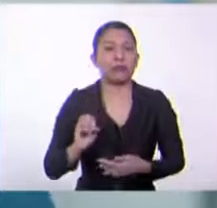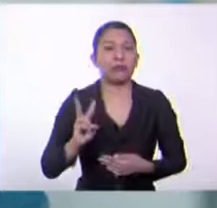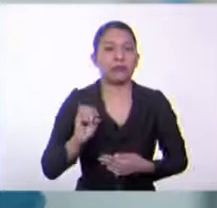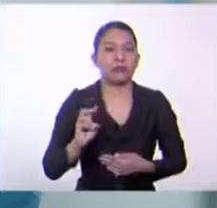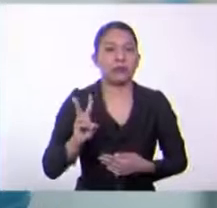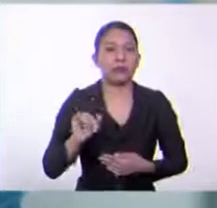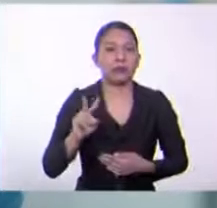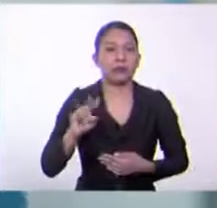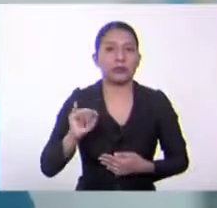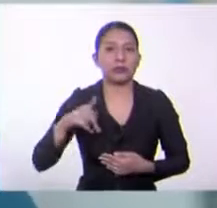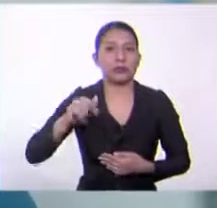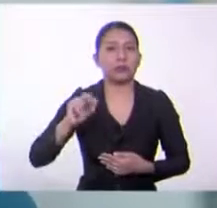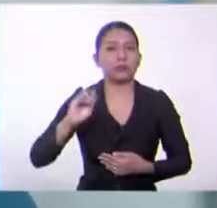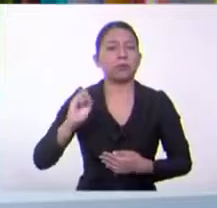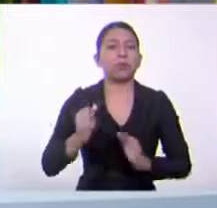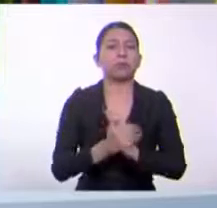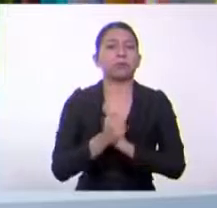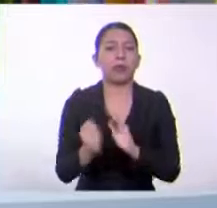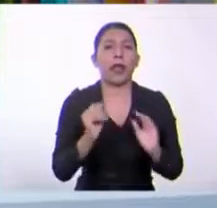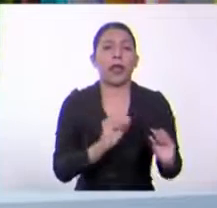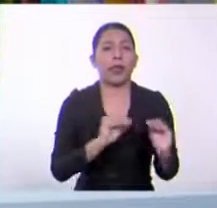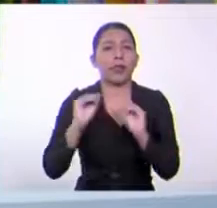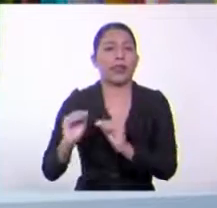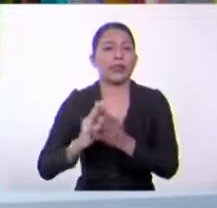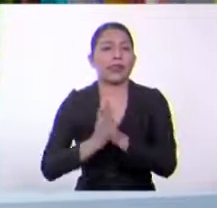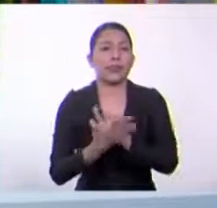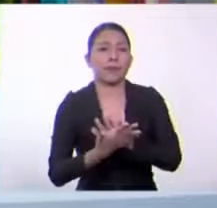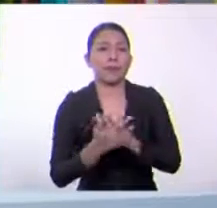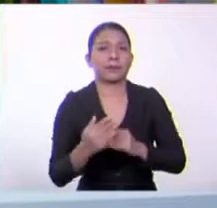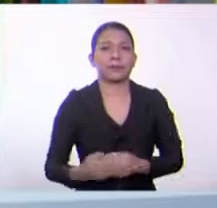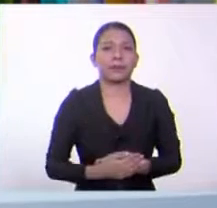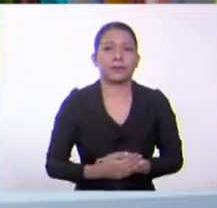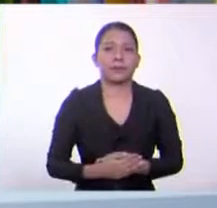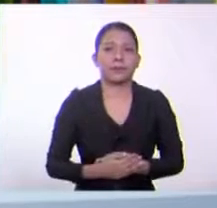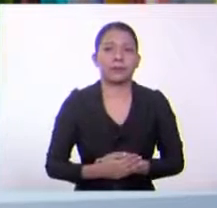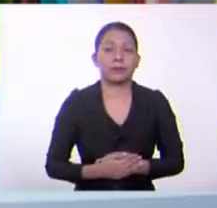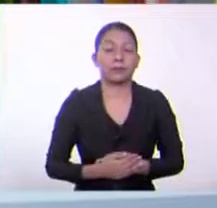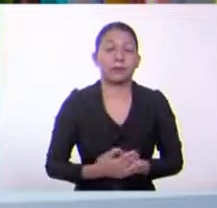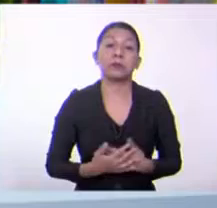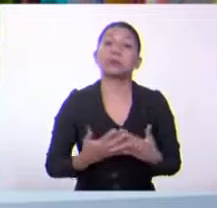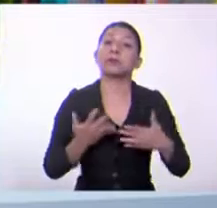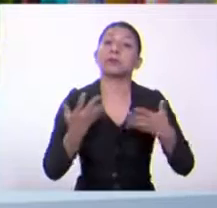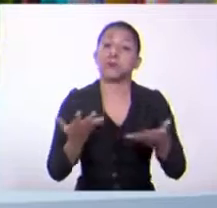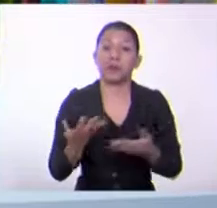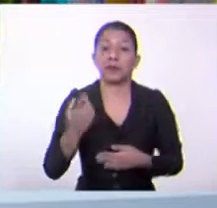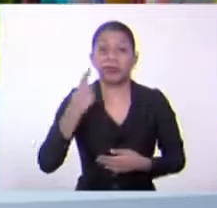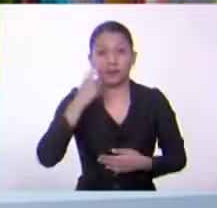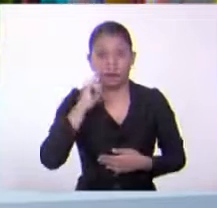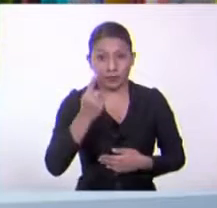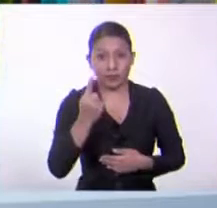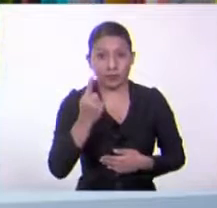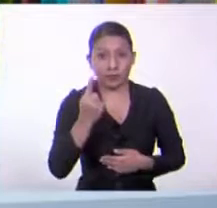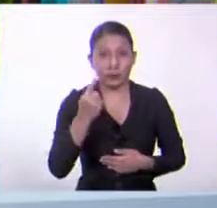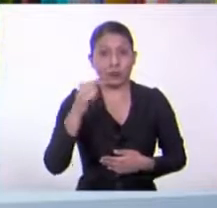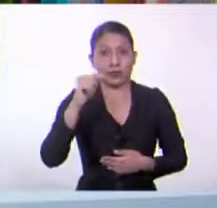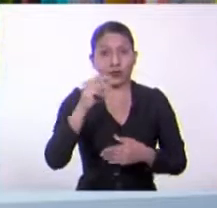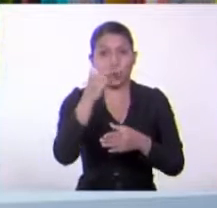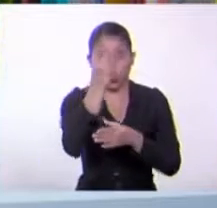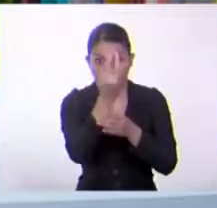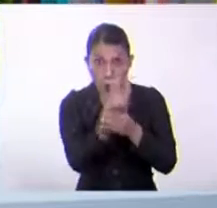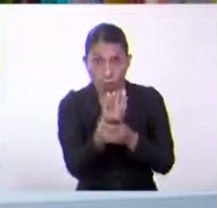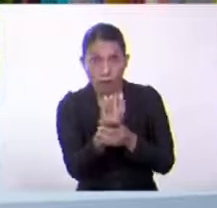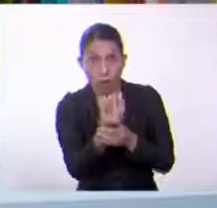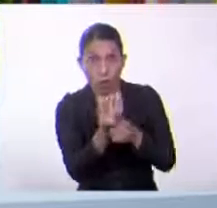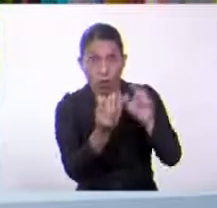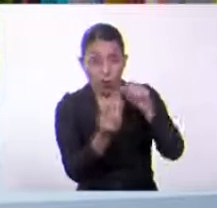han logrado superar. El estar dentro de un huevo, desarrollarse de él